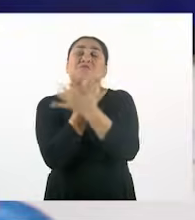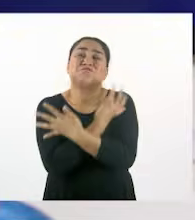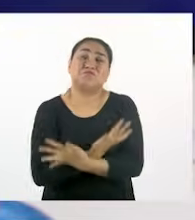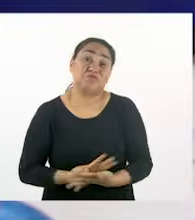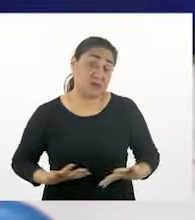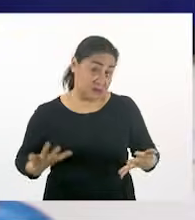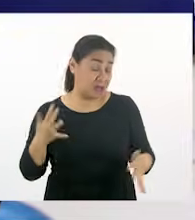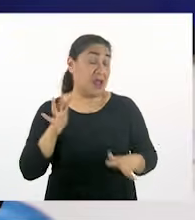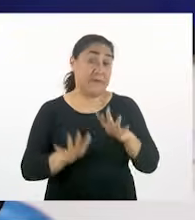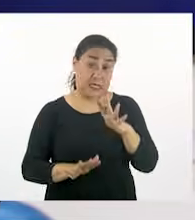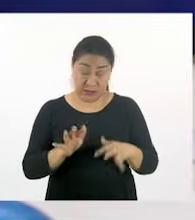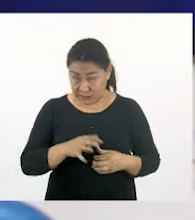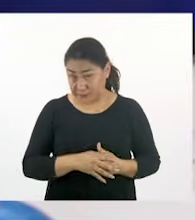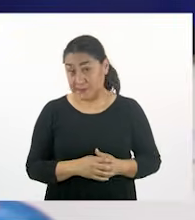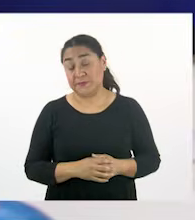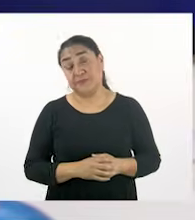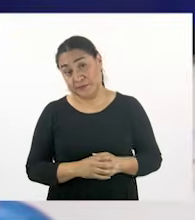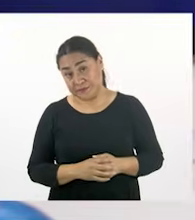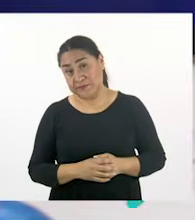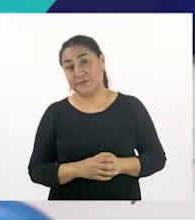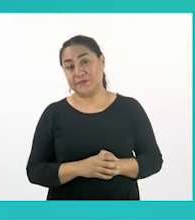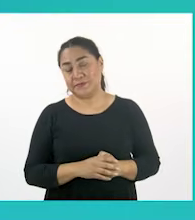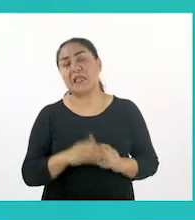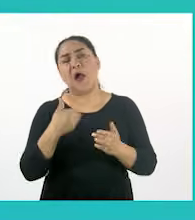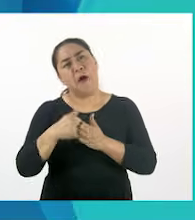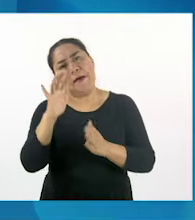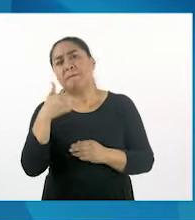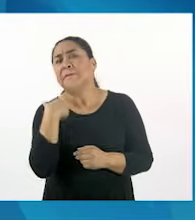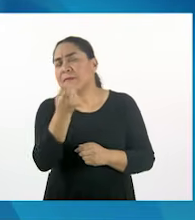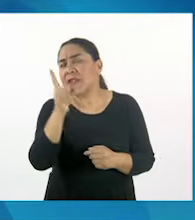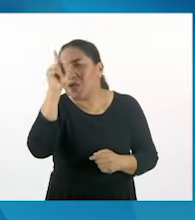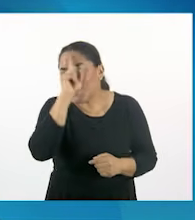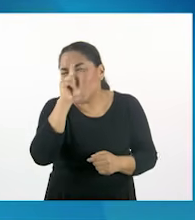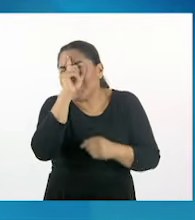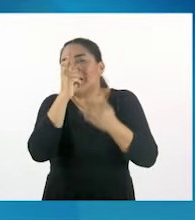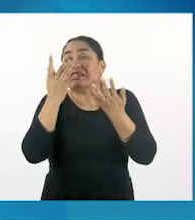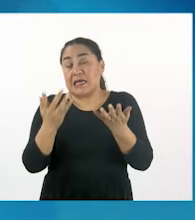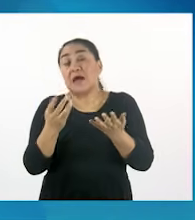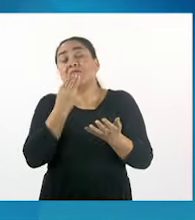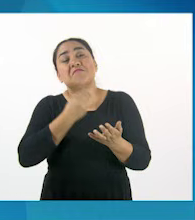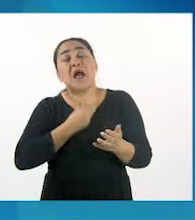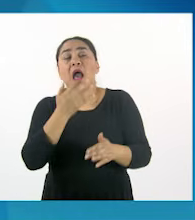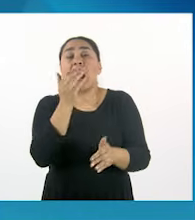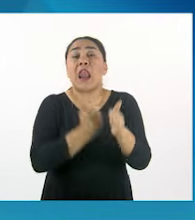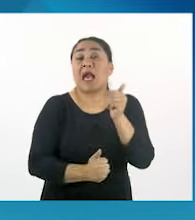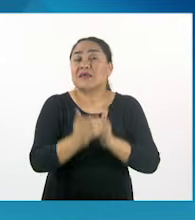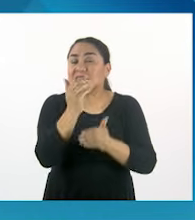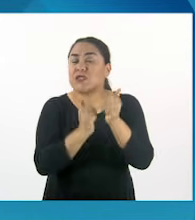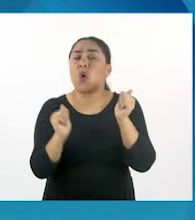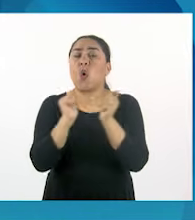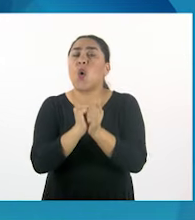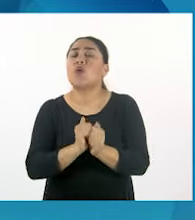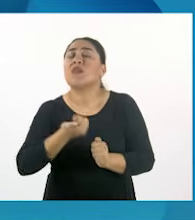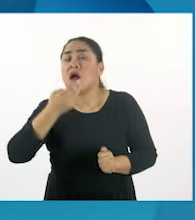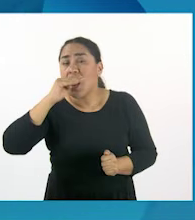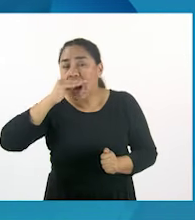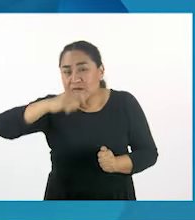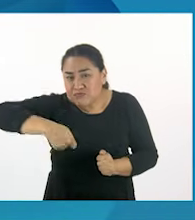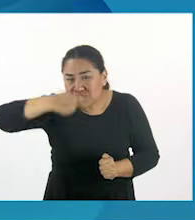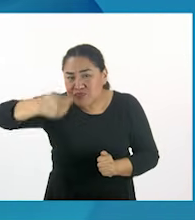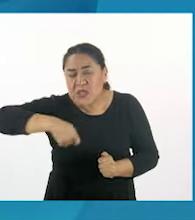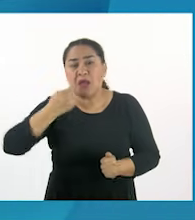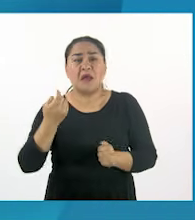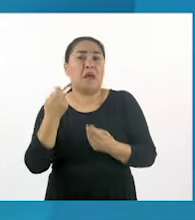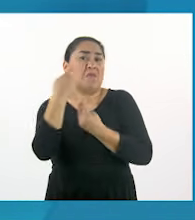ocasiones. ¡Ah, caray! No, entonces, yo te sugiero que tomes leche con un rico cereal y un